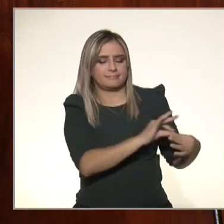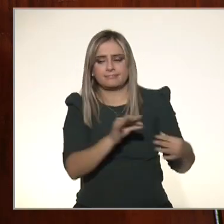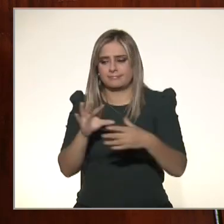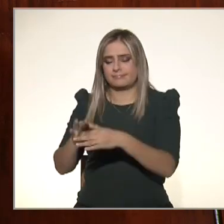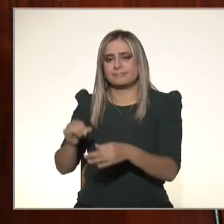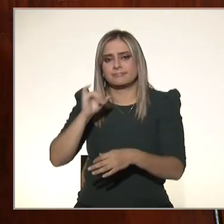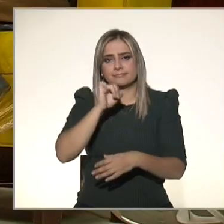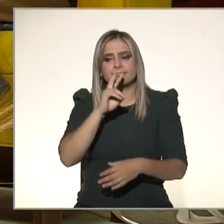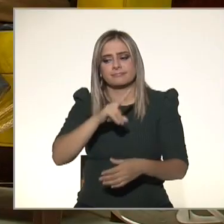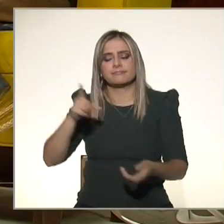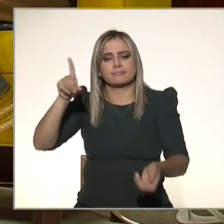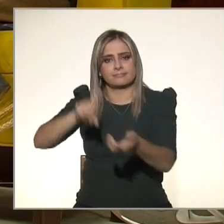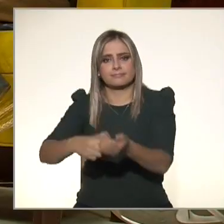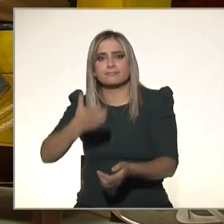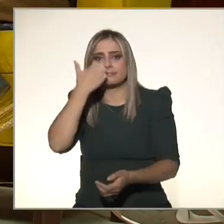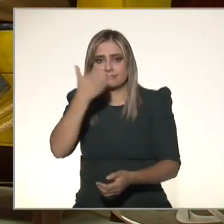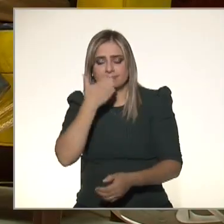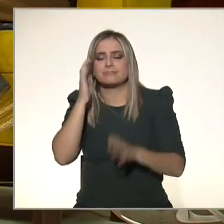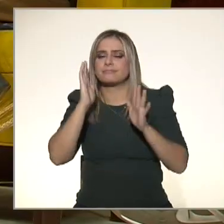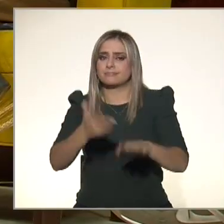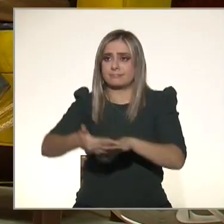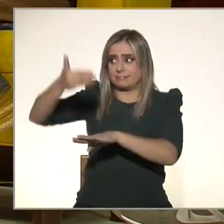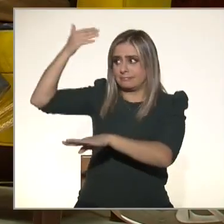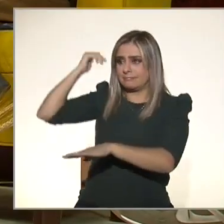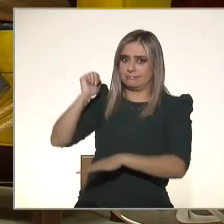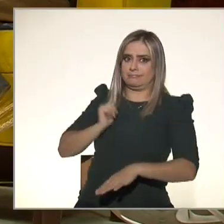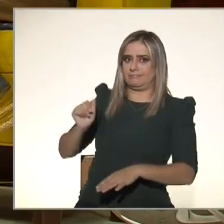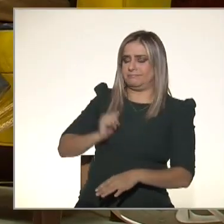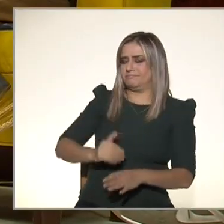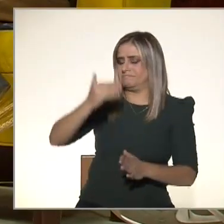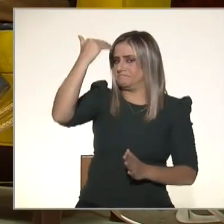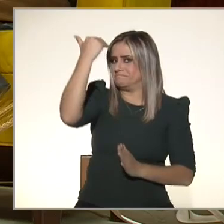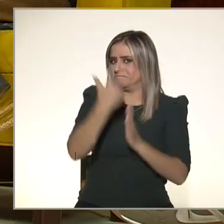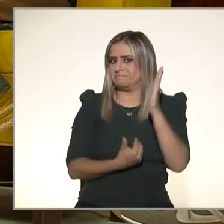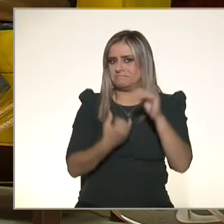más medios de información y pueden